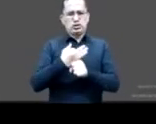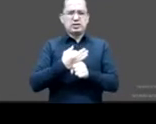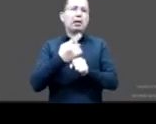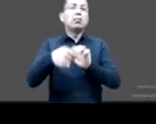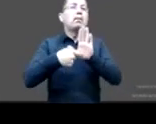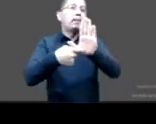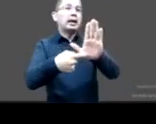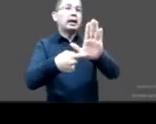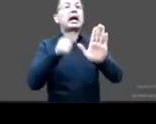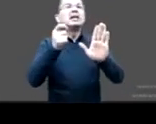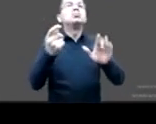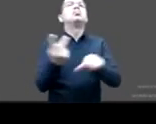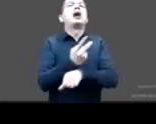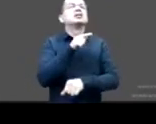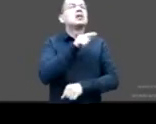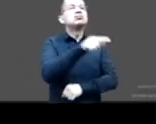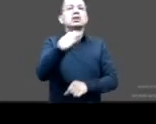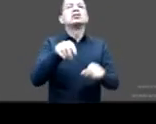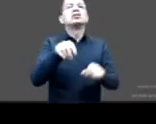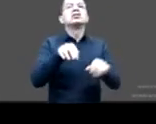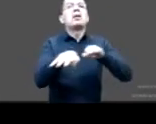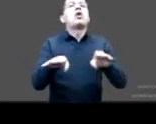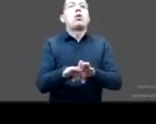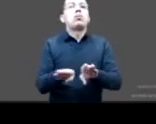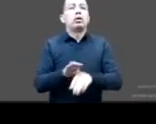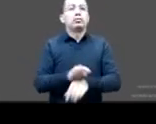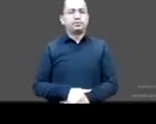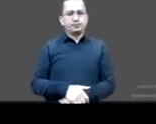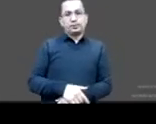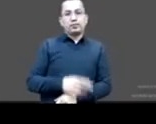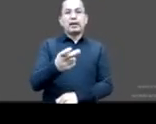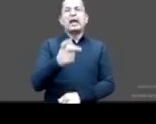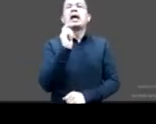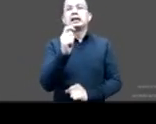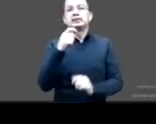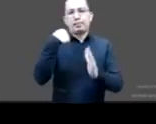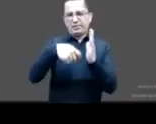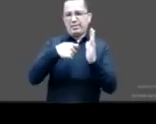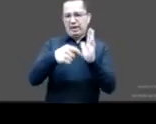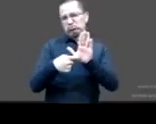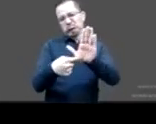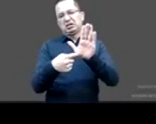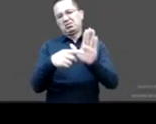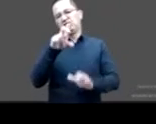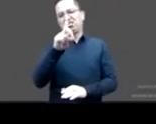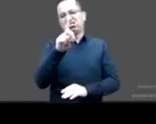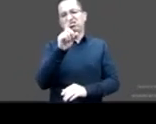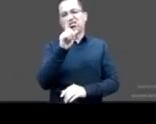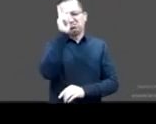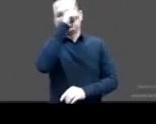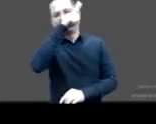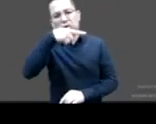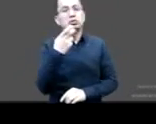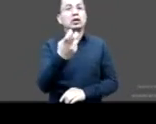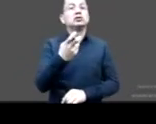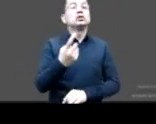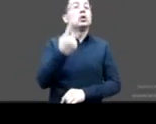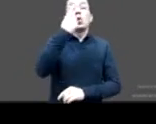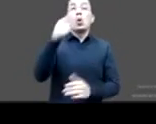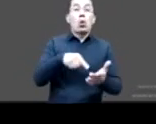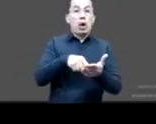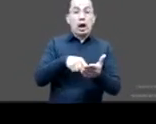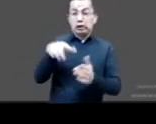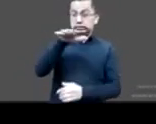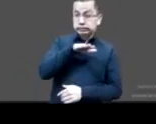Esto es un video de 30 segundos donde algunos maestros jóvenes de una zona que probablemente es de las más pobres del mundo,